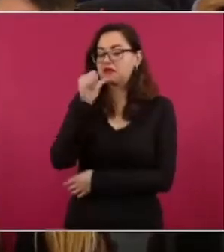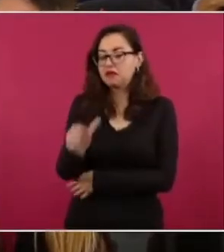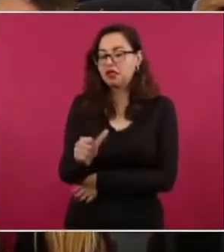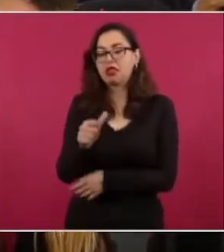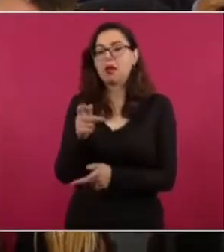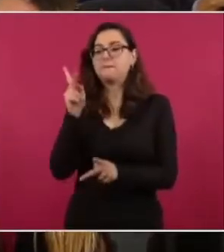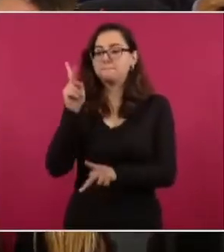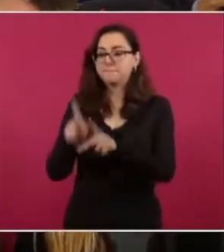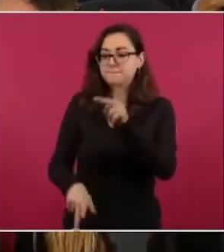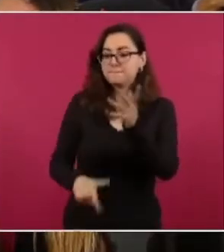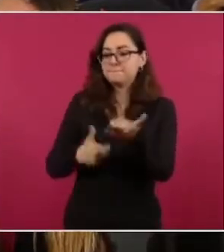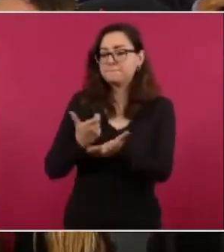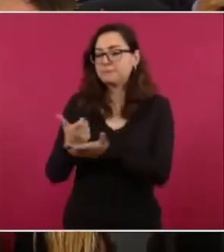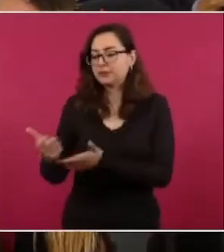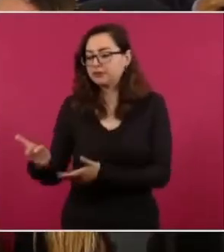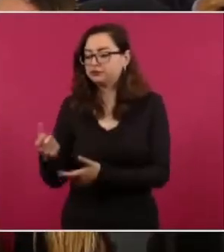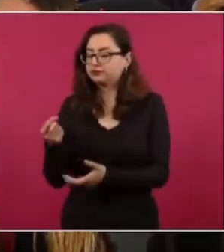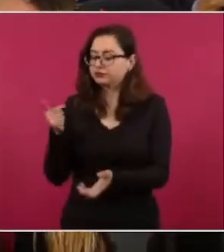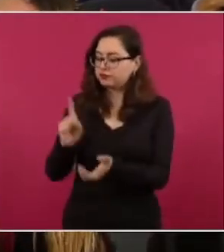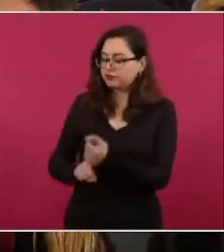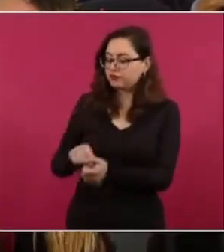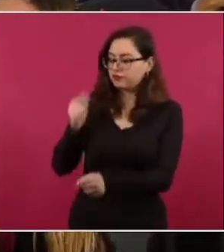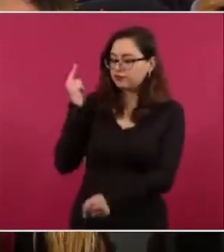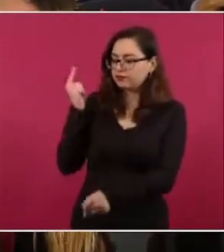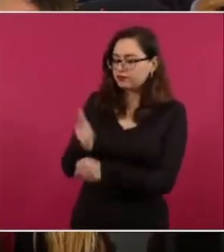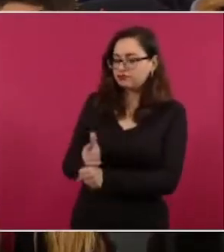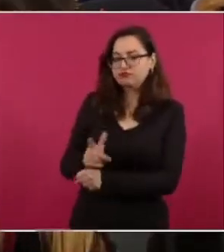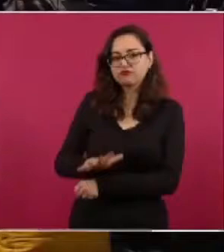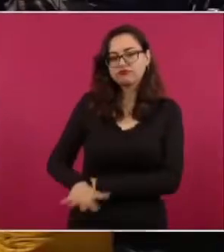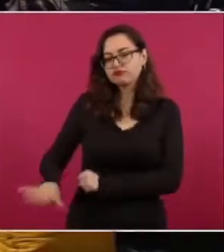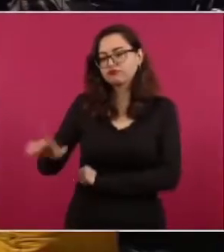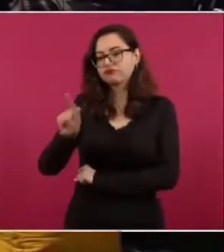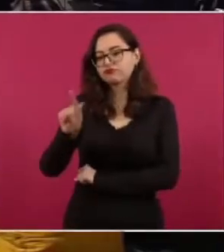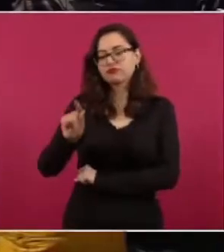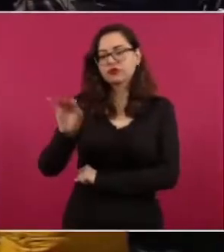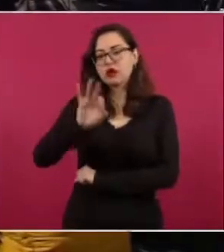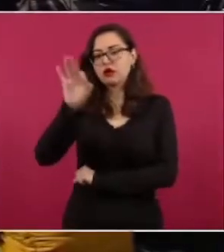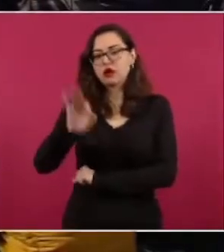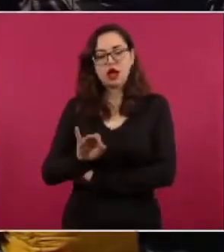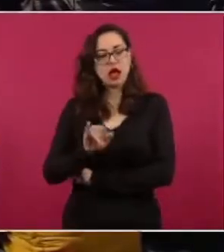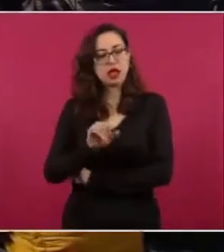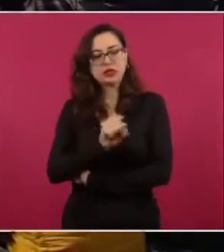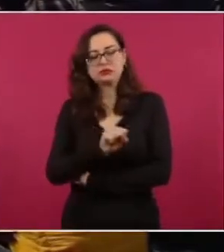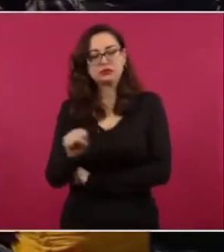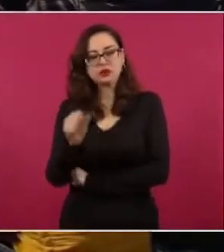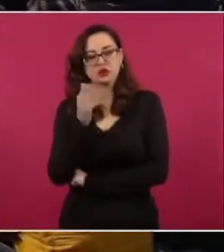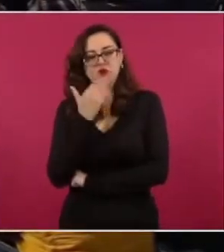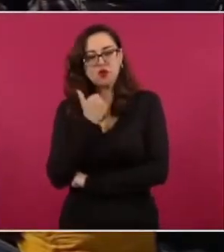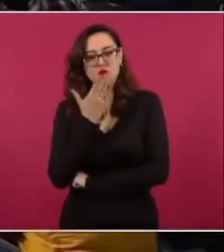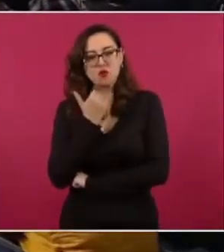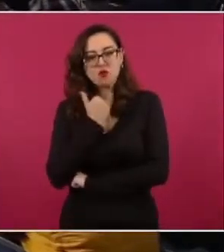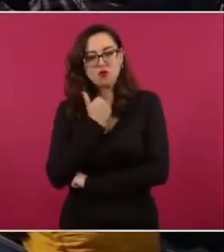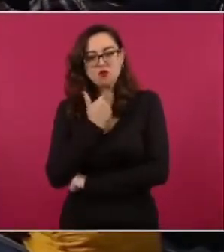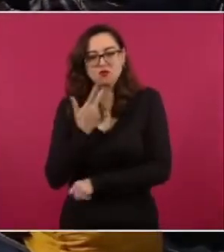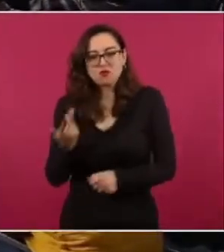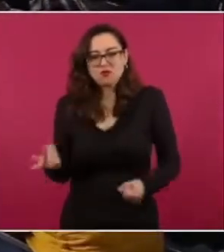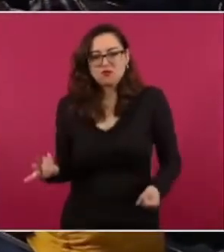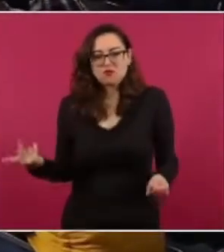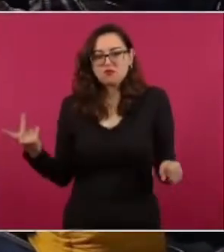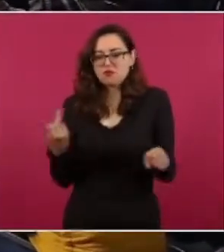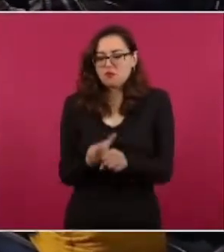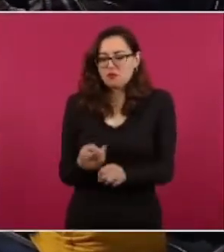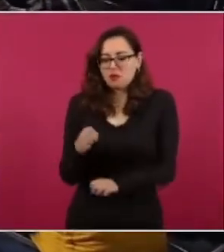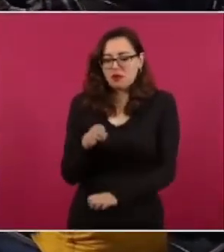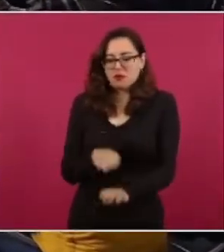SAT encontraron que más de la tercera parte no contaban con seguro social. Este tipo de empresas en general son